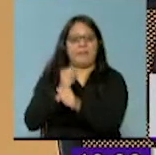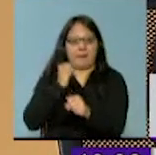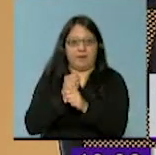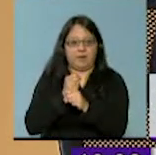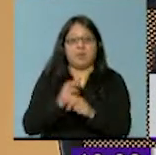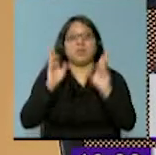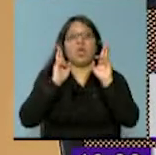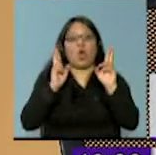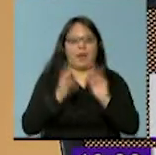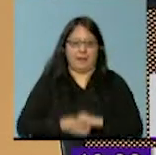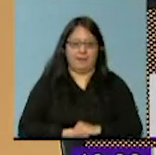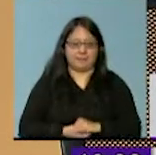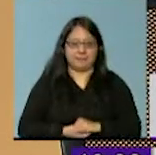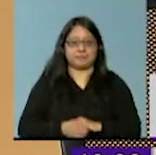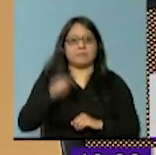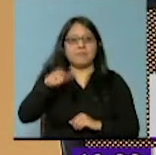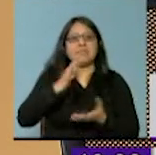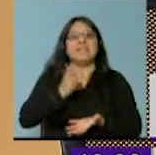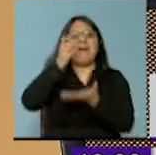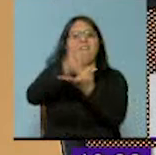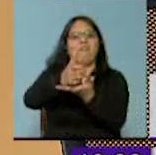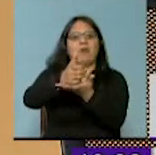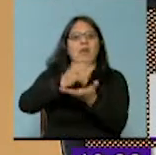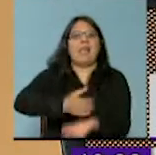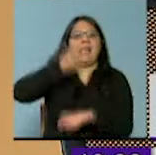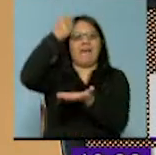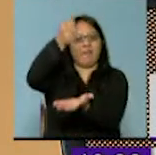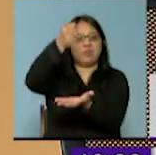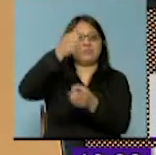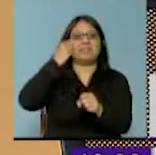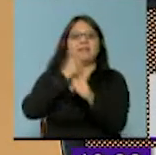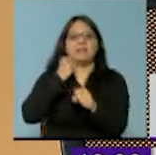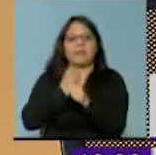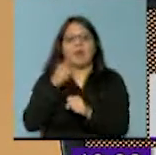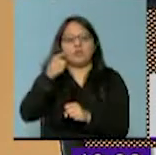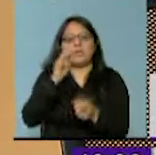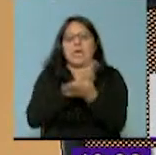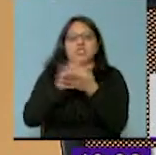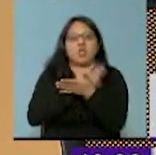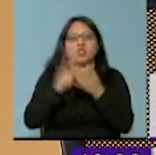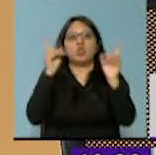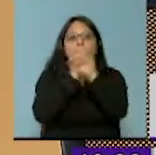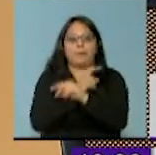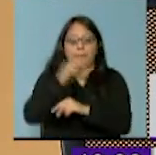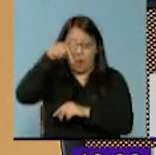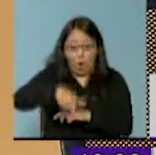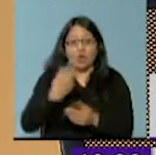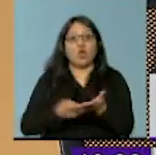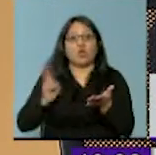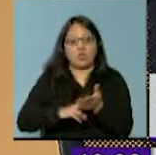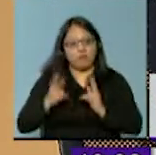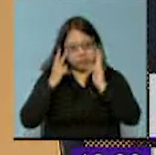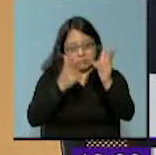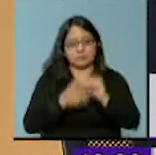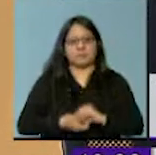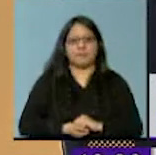iniciativa, que la bolsa de empleo es algo que se crea, Mariana, para darle solución a la gente. Por eso fuimos el día de hoy. Claro, porque nos dijeron,